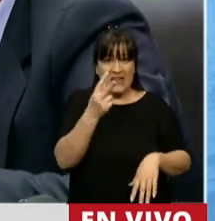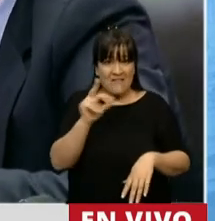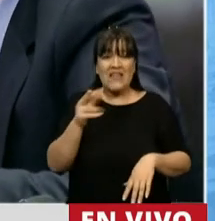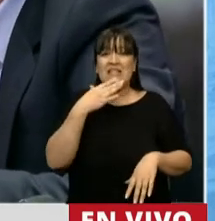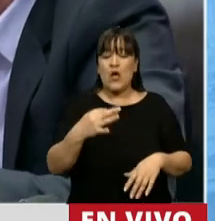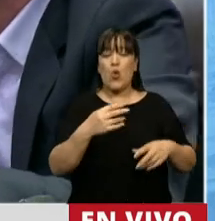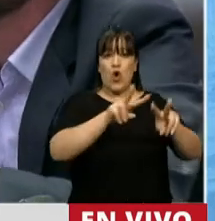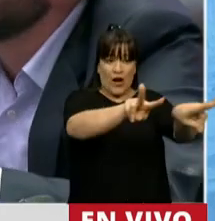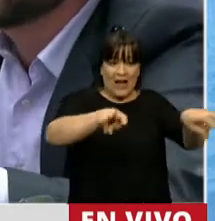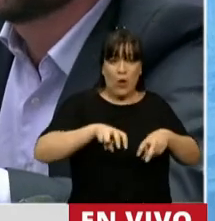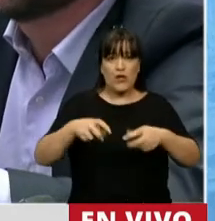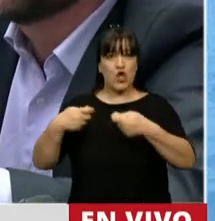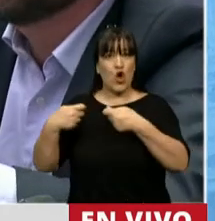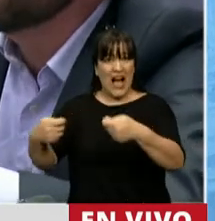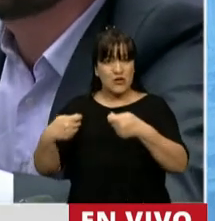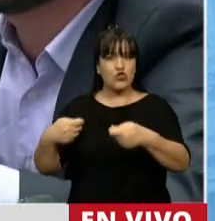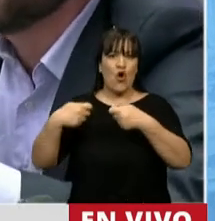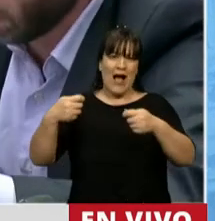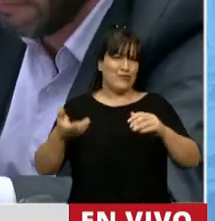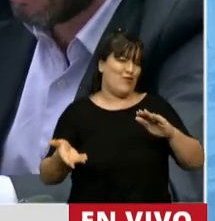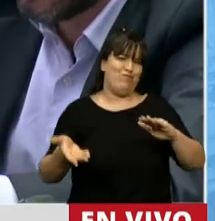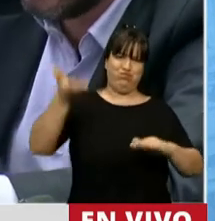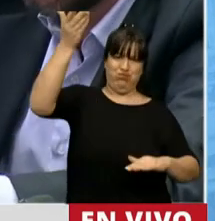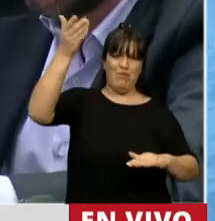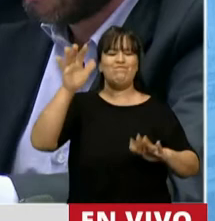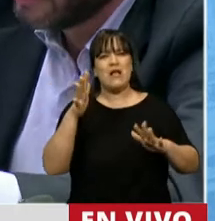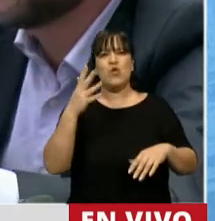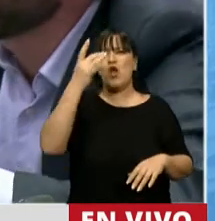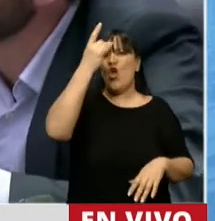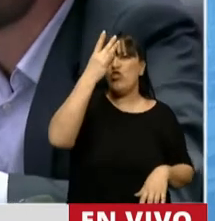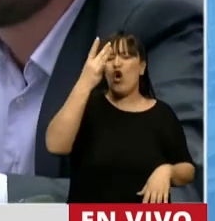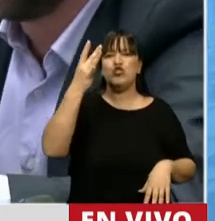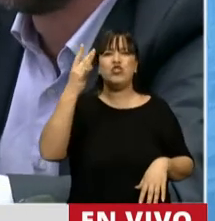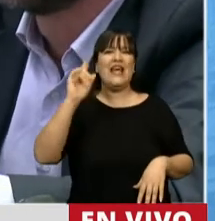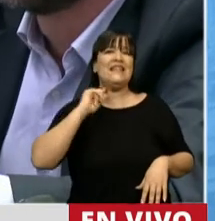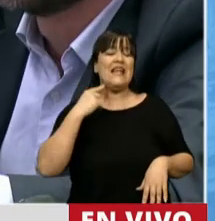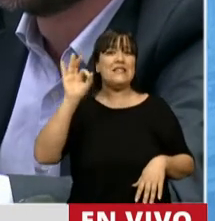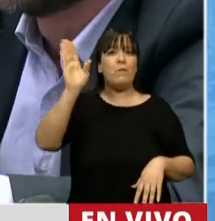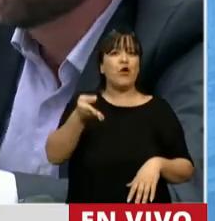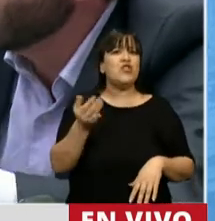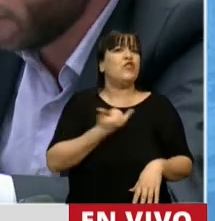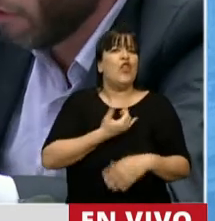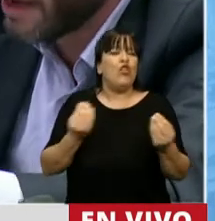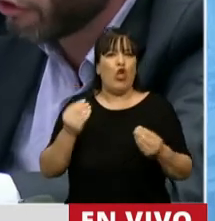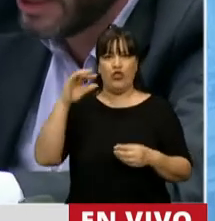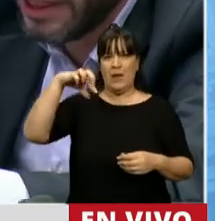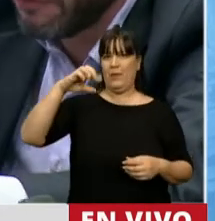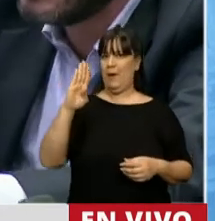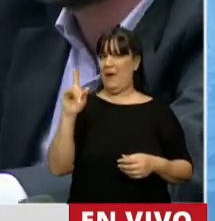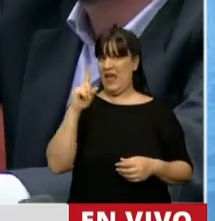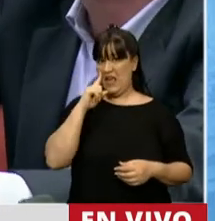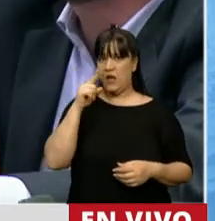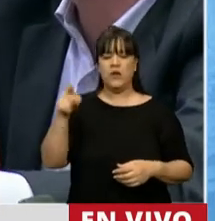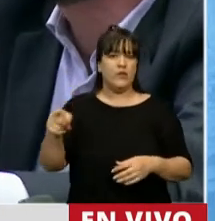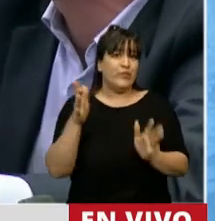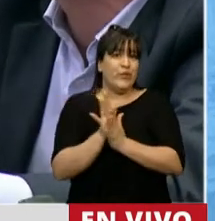a oscilar entre el 11 y el 12% del PBI. Uno de los mayores